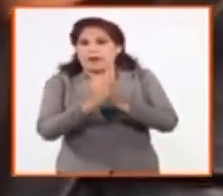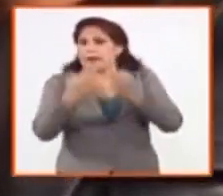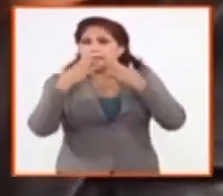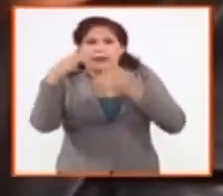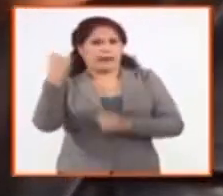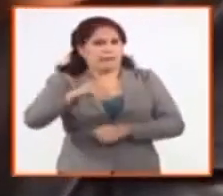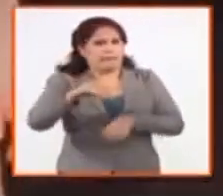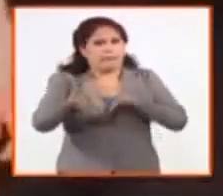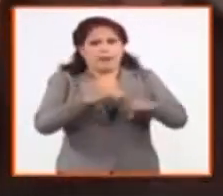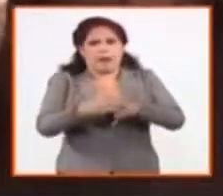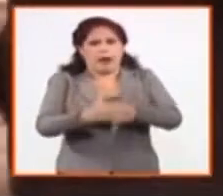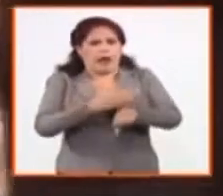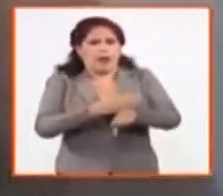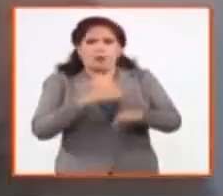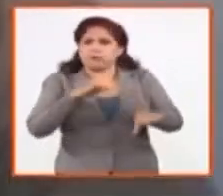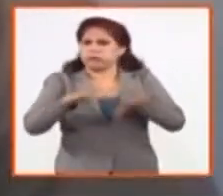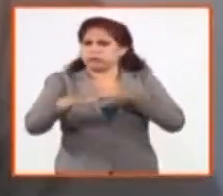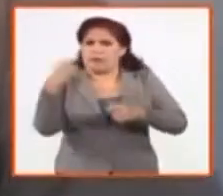entrenados.